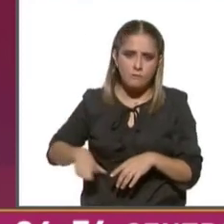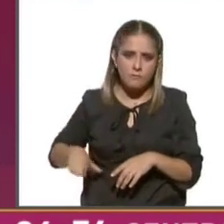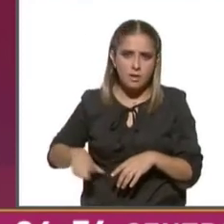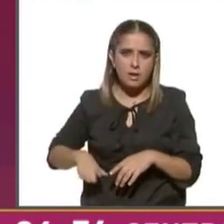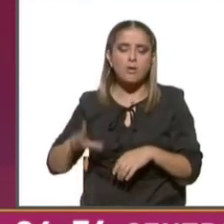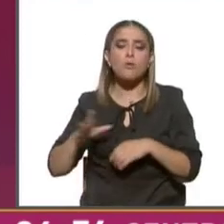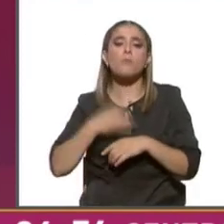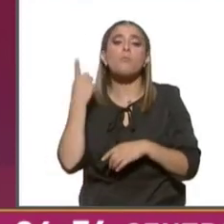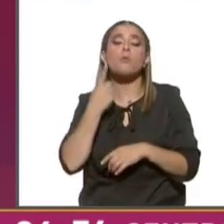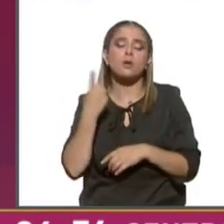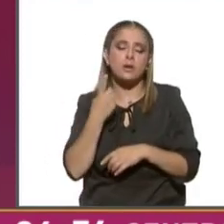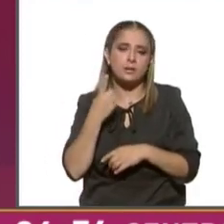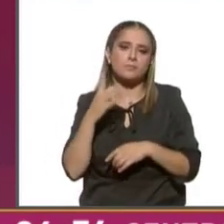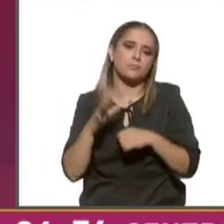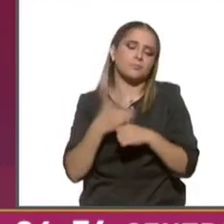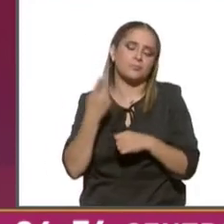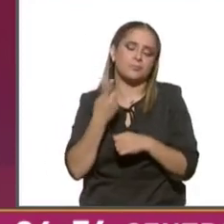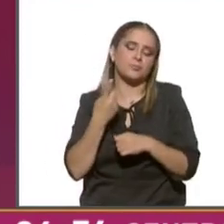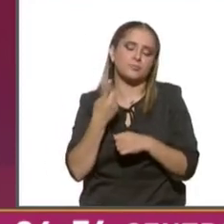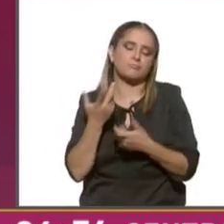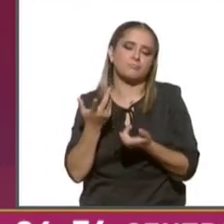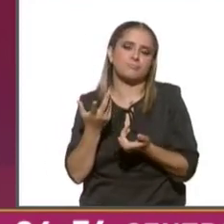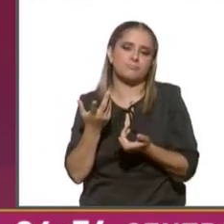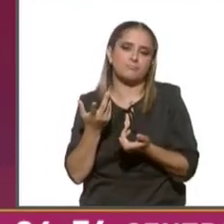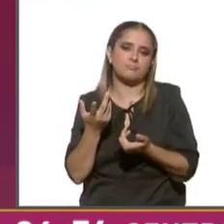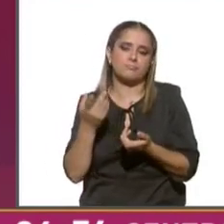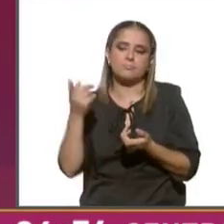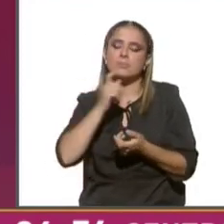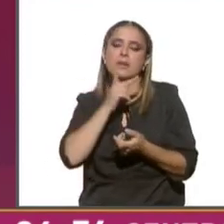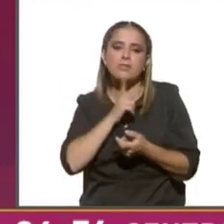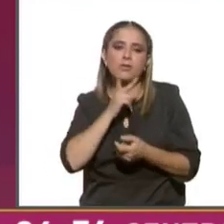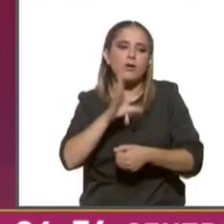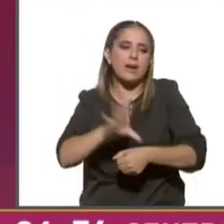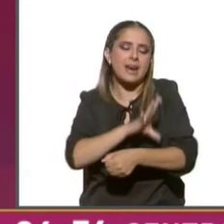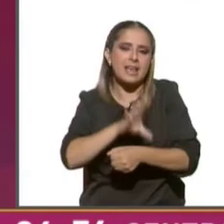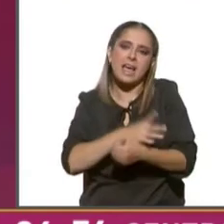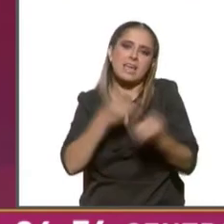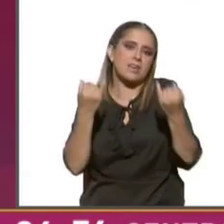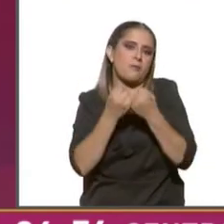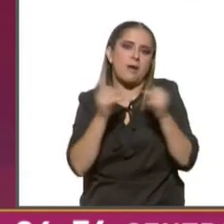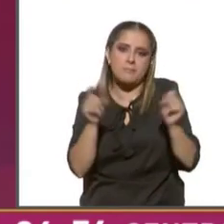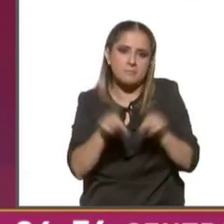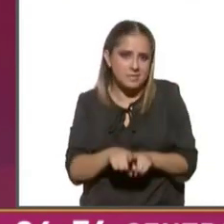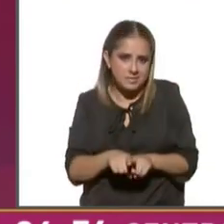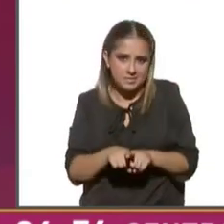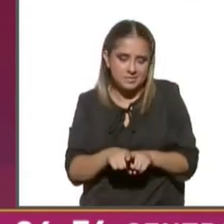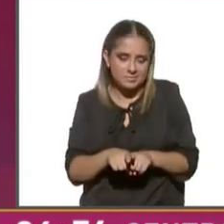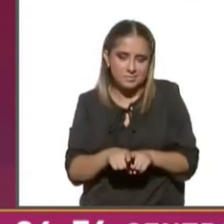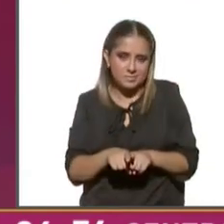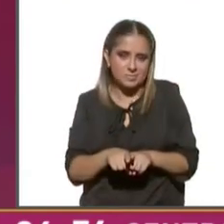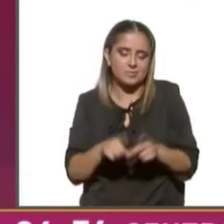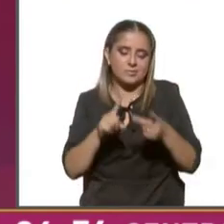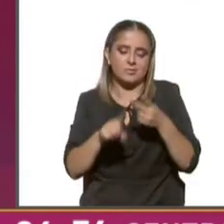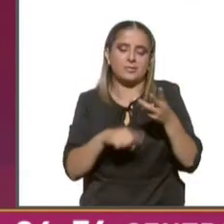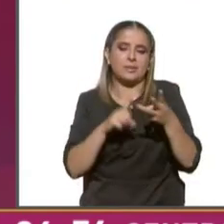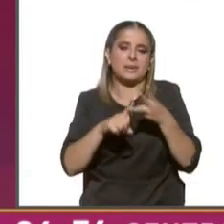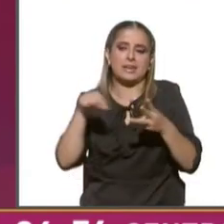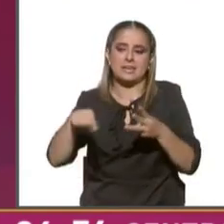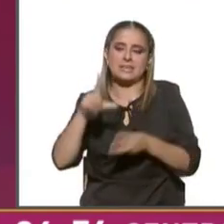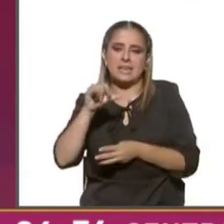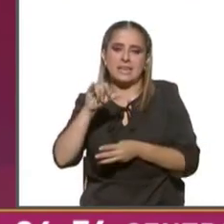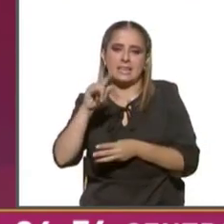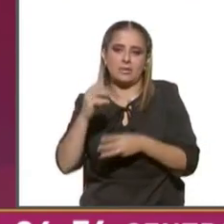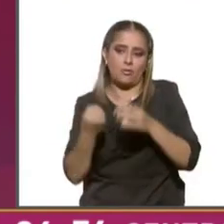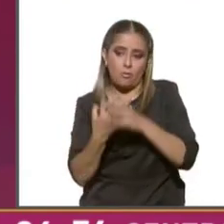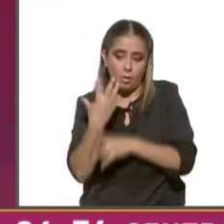la discusión que tenga que ver con energéticos. Incluso nosotros la sugerimos en esta pregunta, pero si lo ves a lo